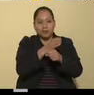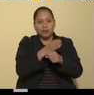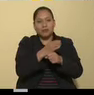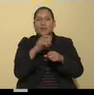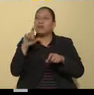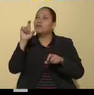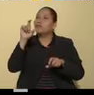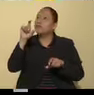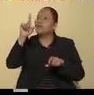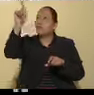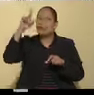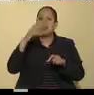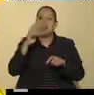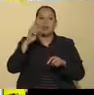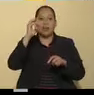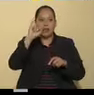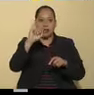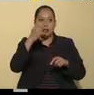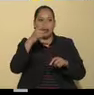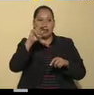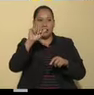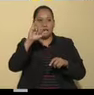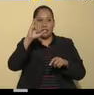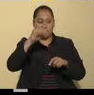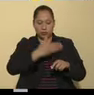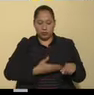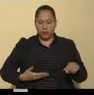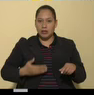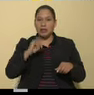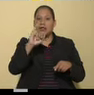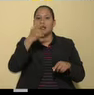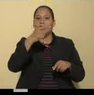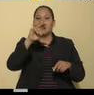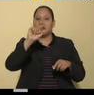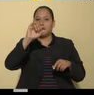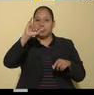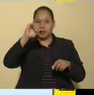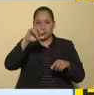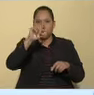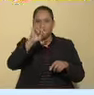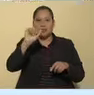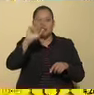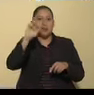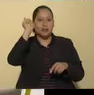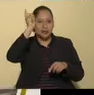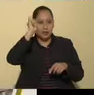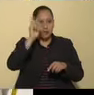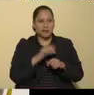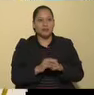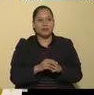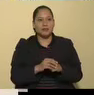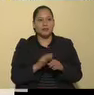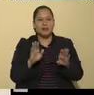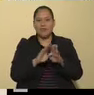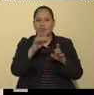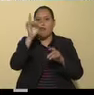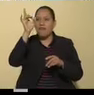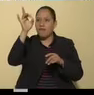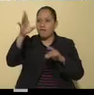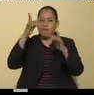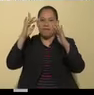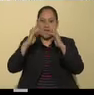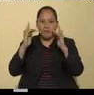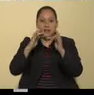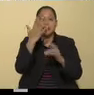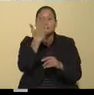de Ignacio Zaragoza, el jefe militar que enfrentó al ejército invasor francés un 5